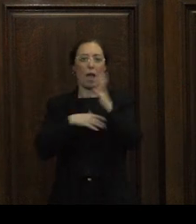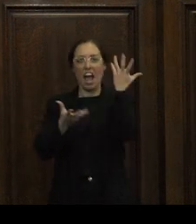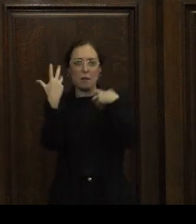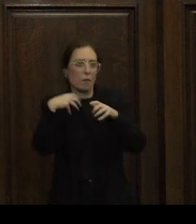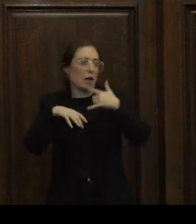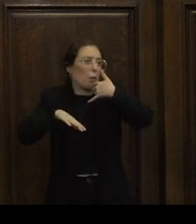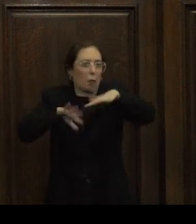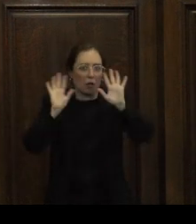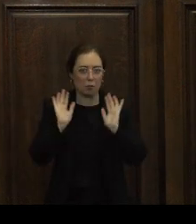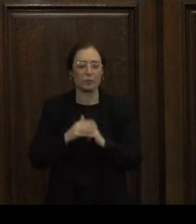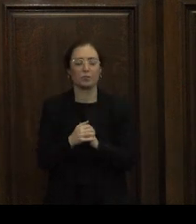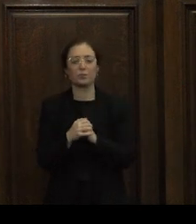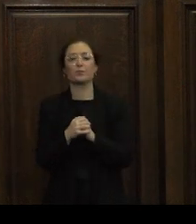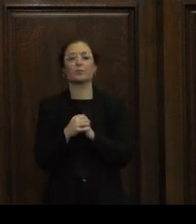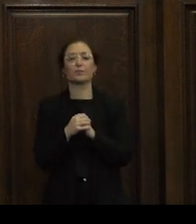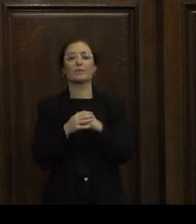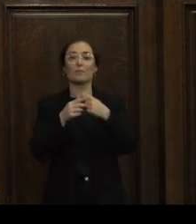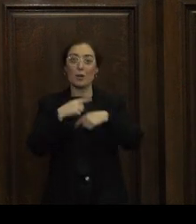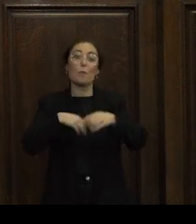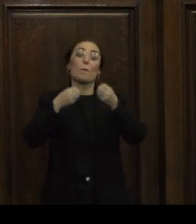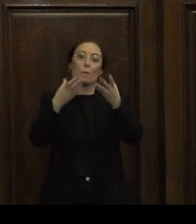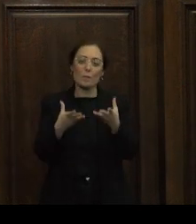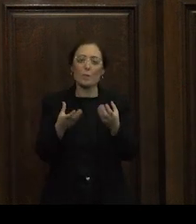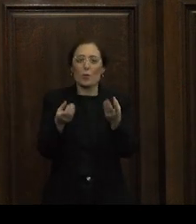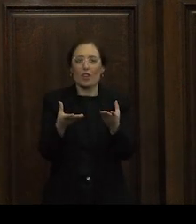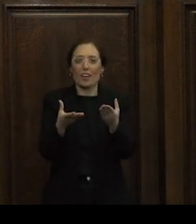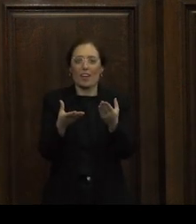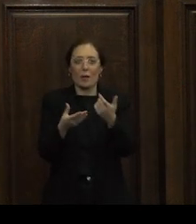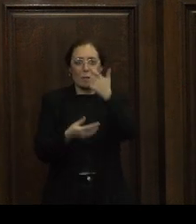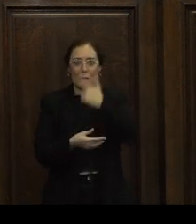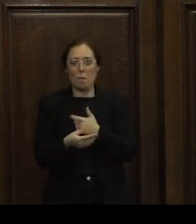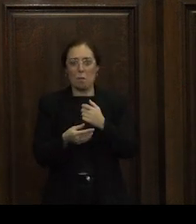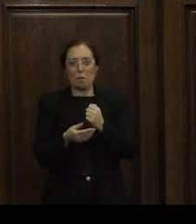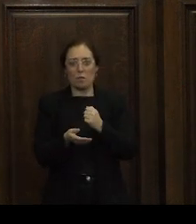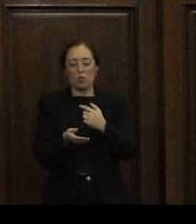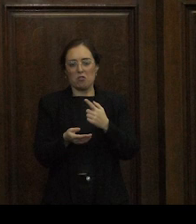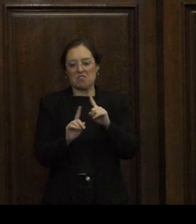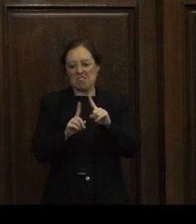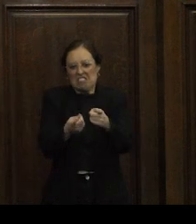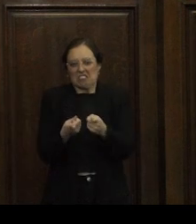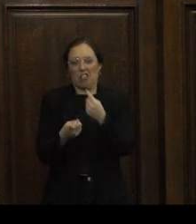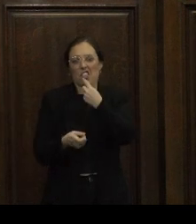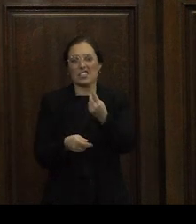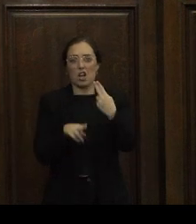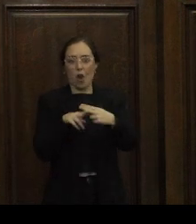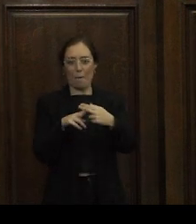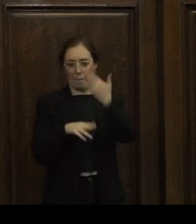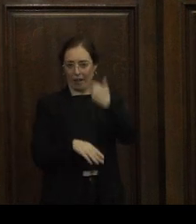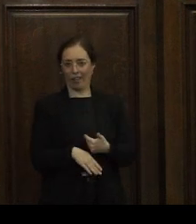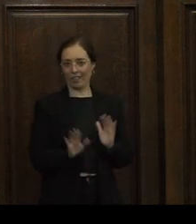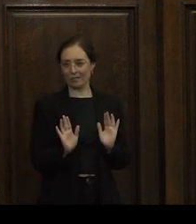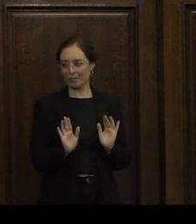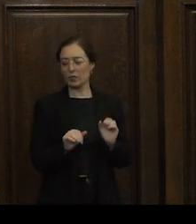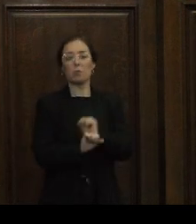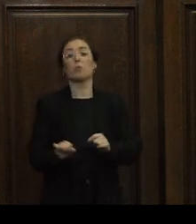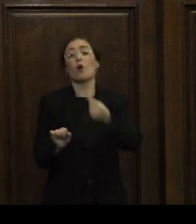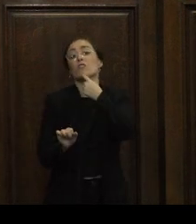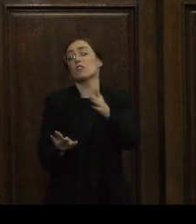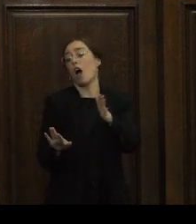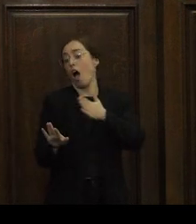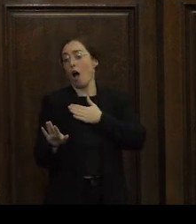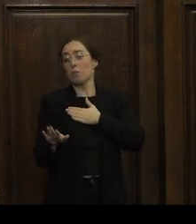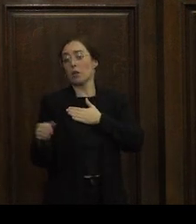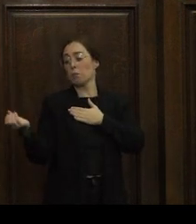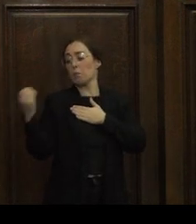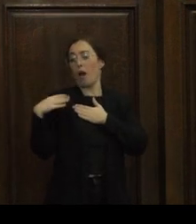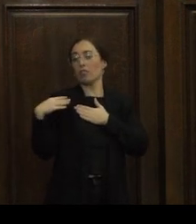etc. O sea que, y aparte porque justamente no hay autoría, o el vínculo con la autoría es muy difuso, o sea, siempre se puede decir, bueno, a mí me